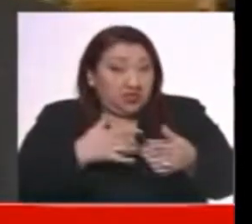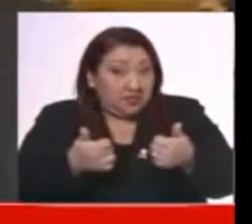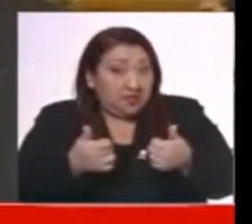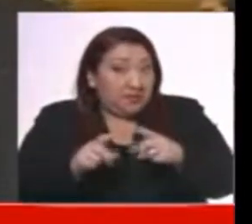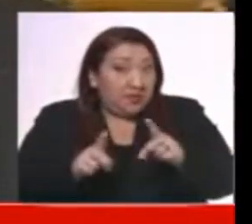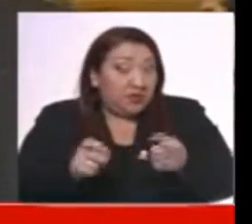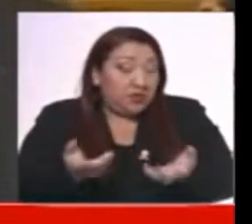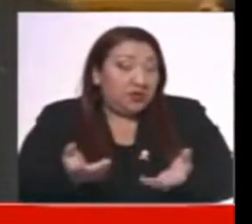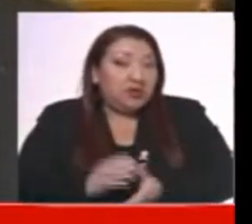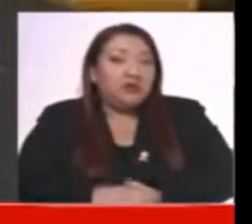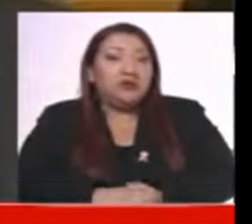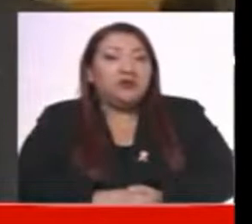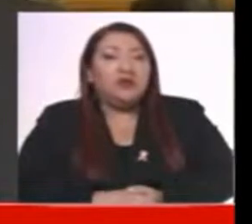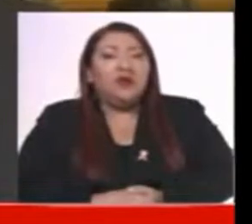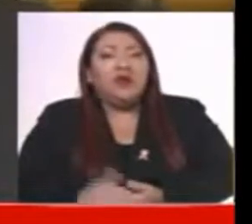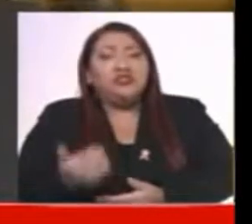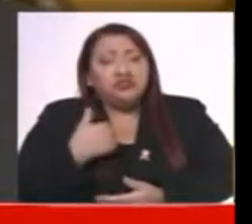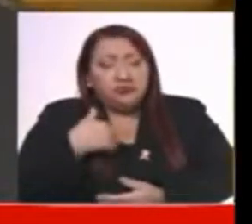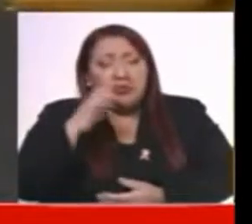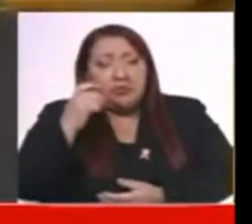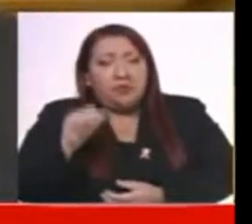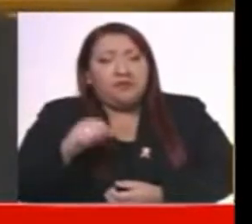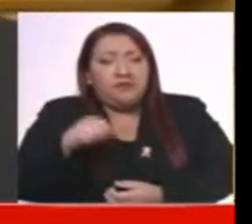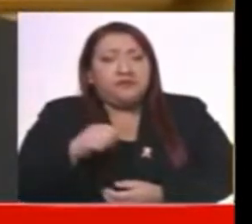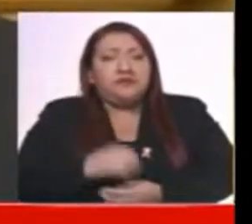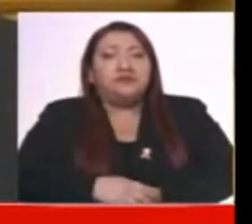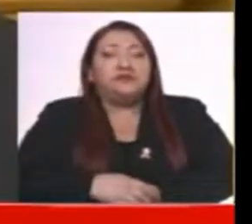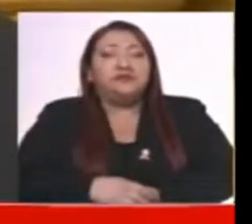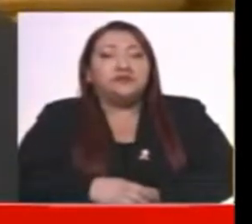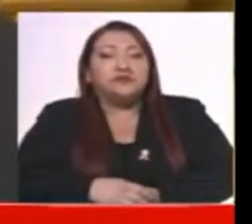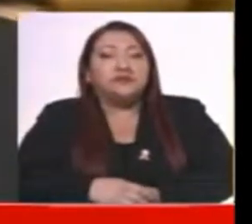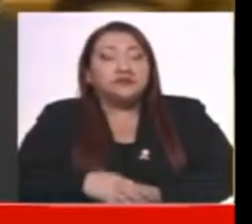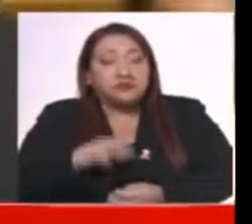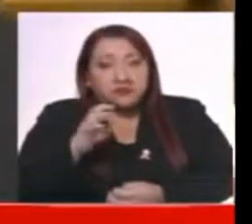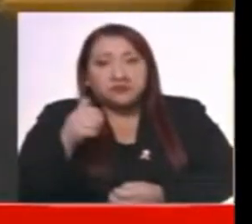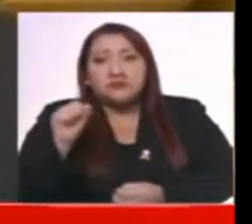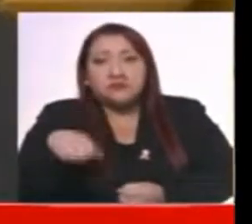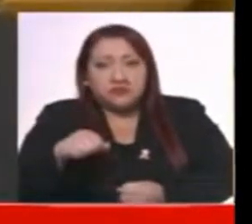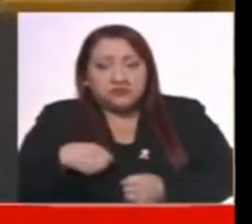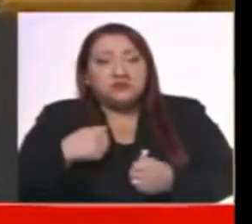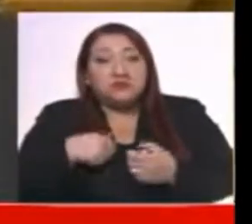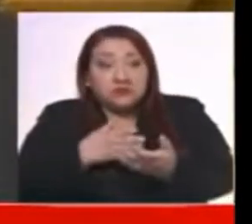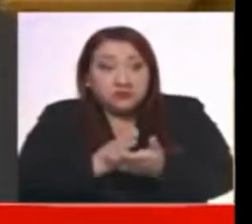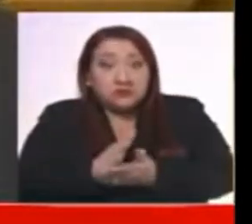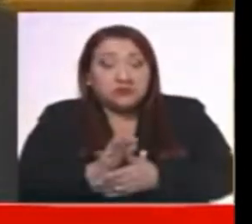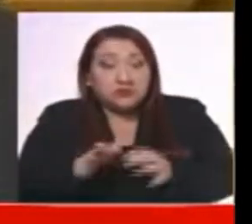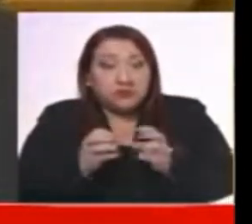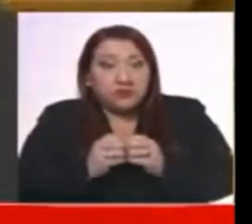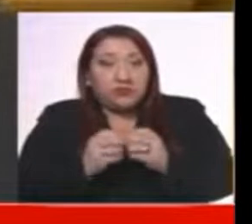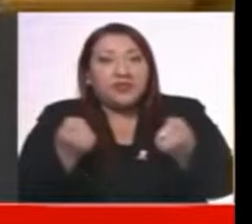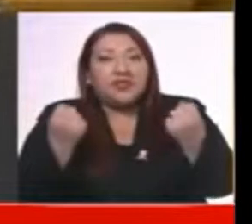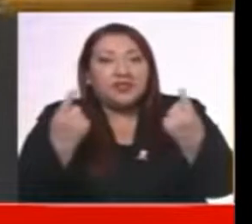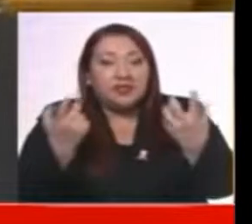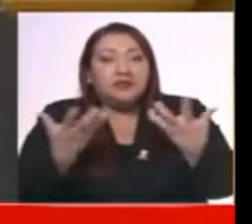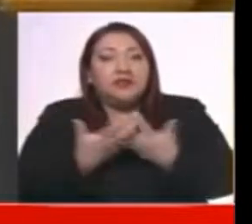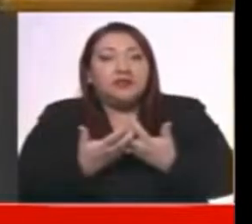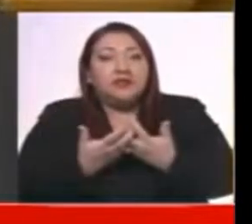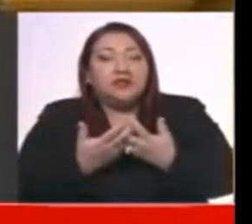tocan en este mensaje? Yo creo que sí. Yo creo que sí, si caminamos a entender que